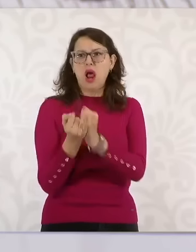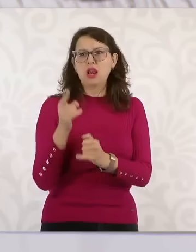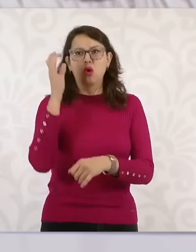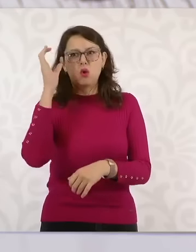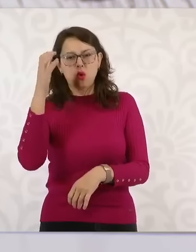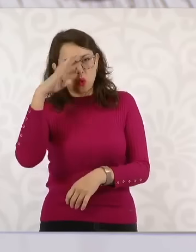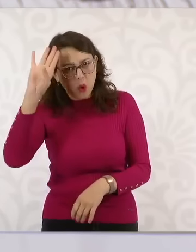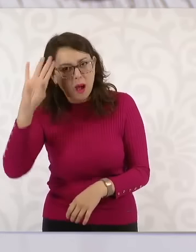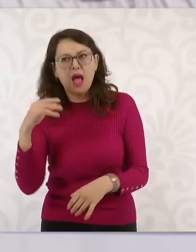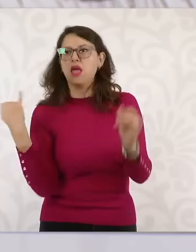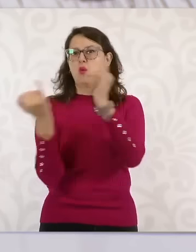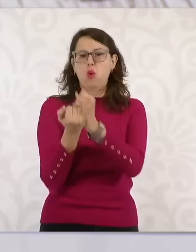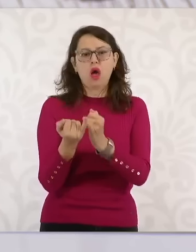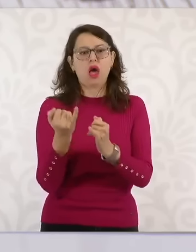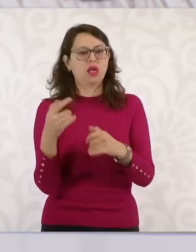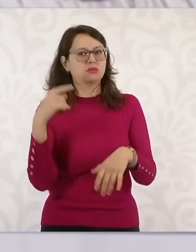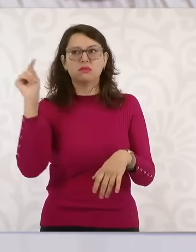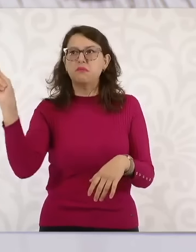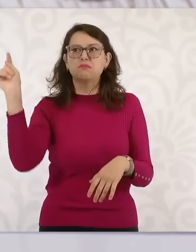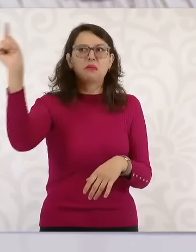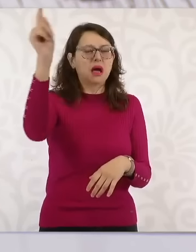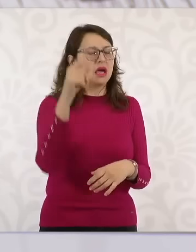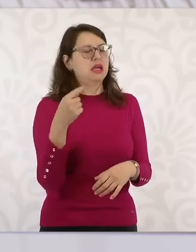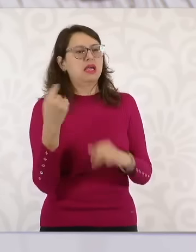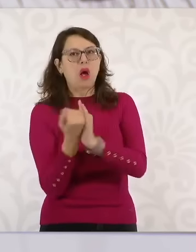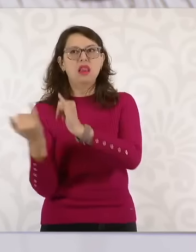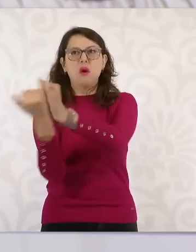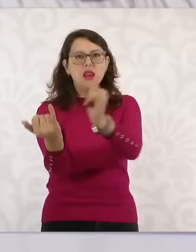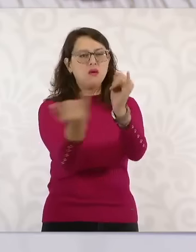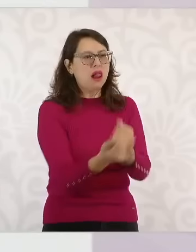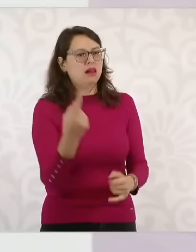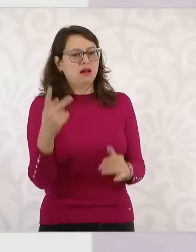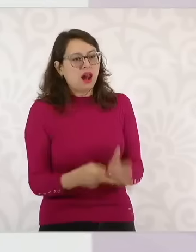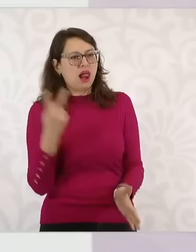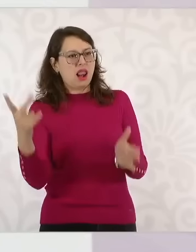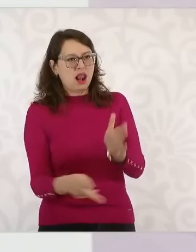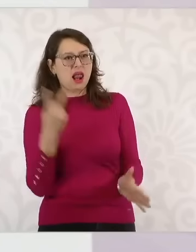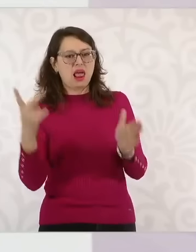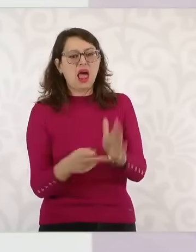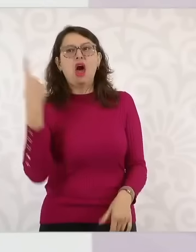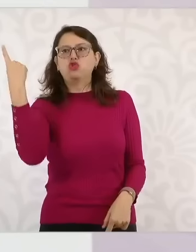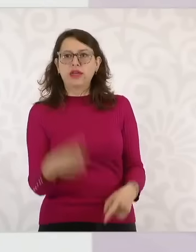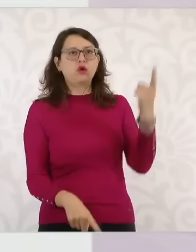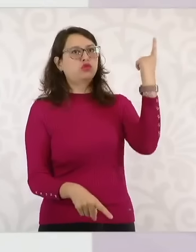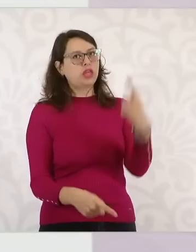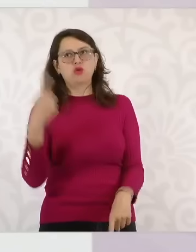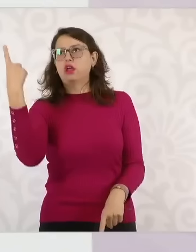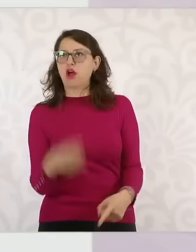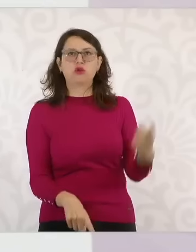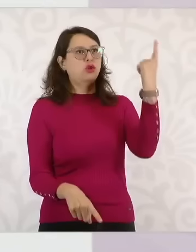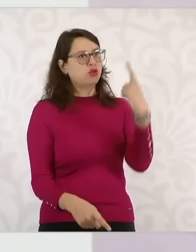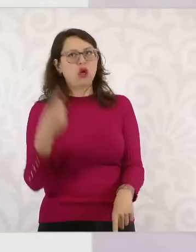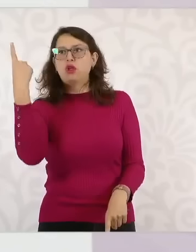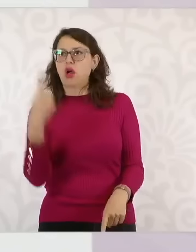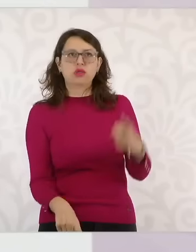hacia Cuba, vamos hacia no sé hacia dónde. Es autoritario, va al autoritarismo,